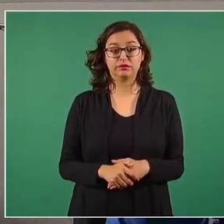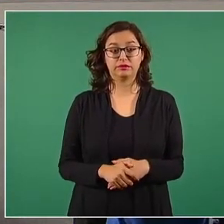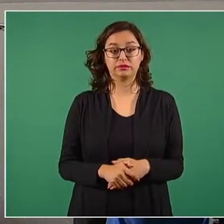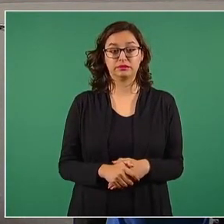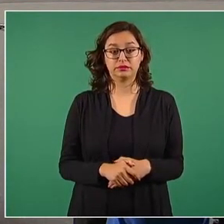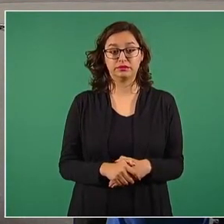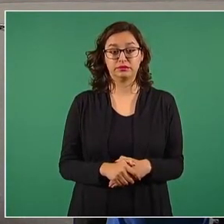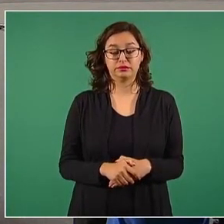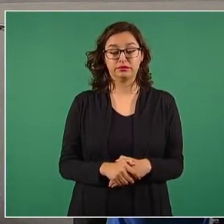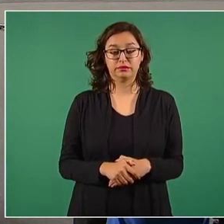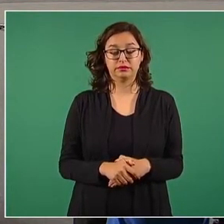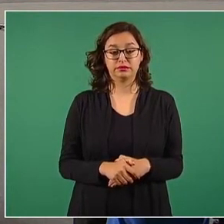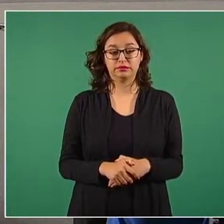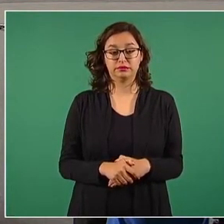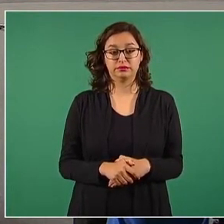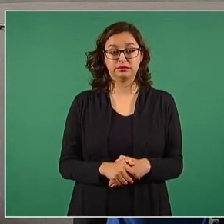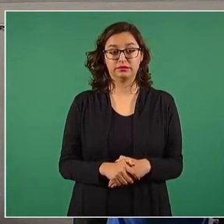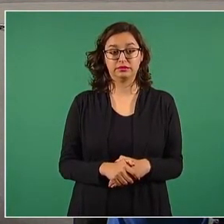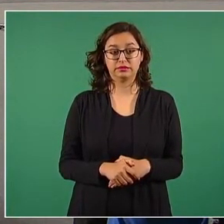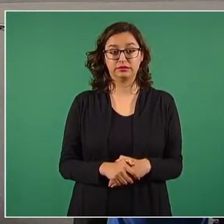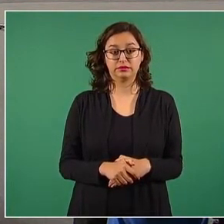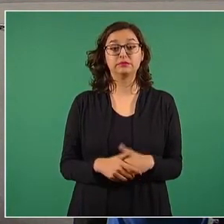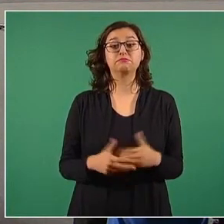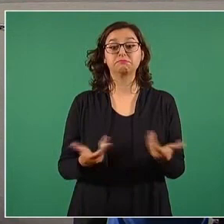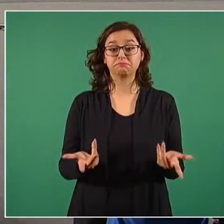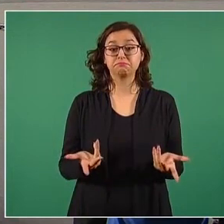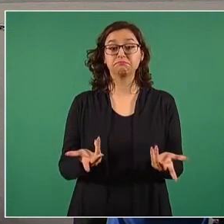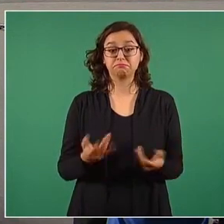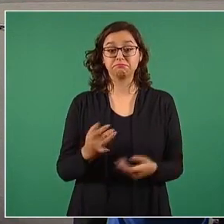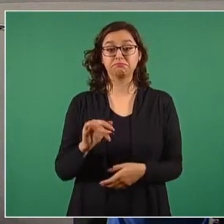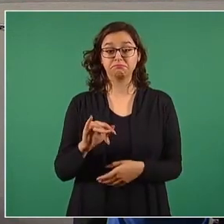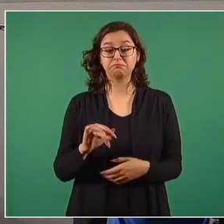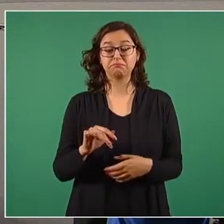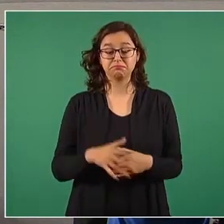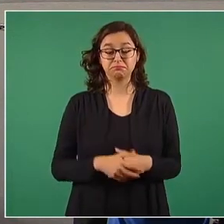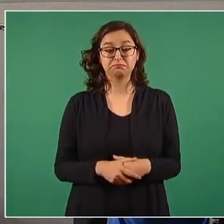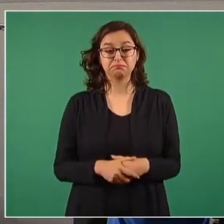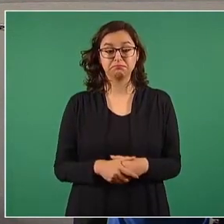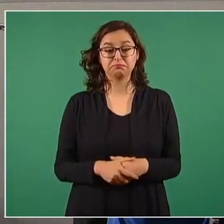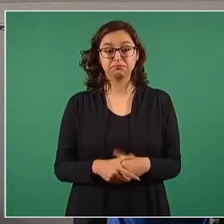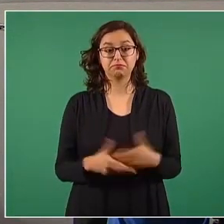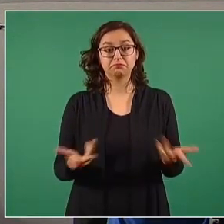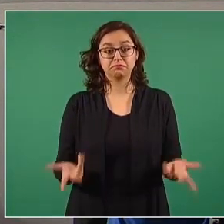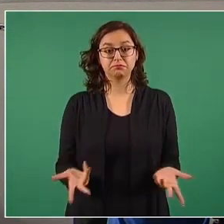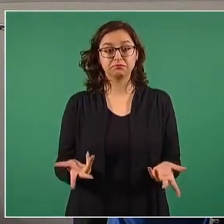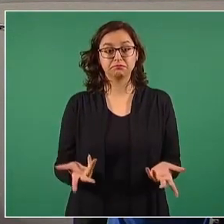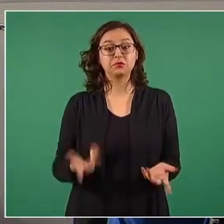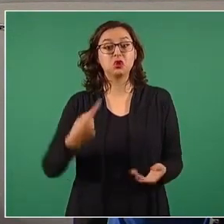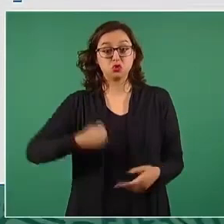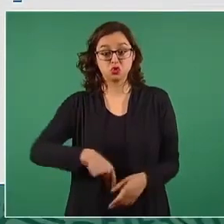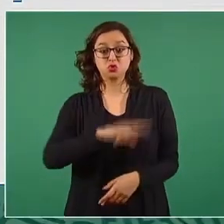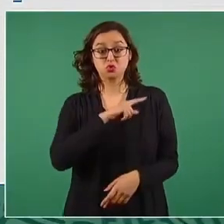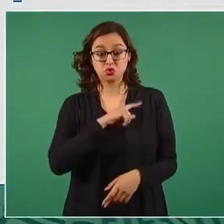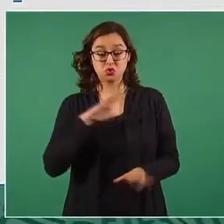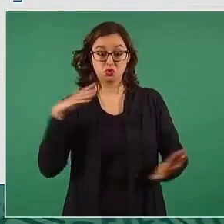Sí. Fíjense lo represores que somos.